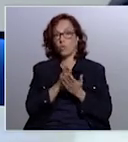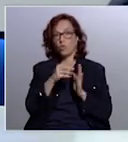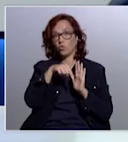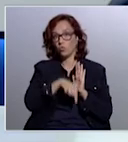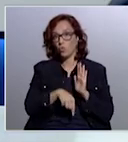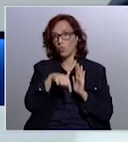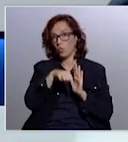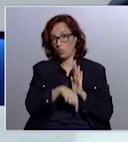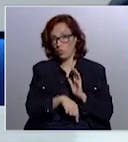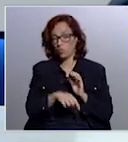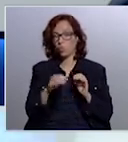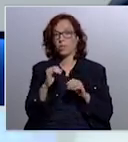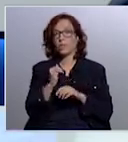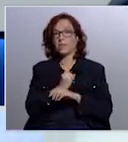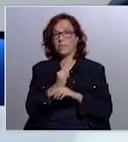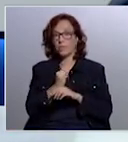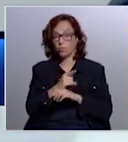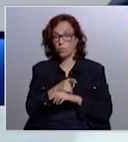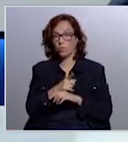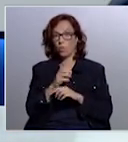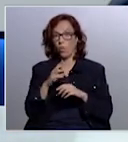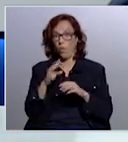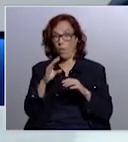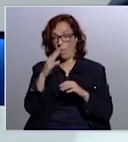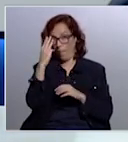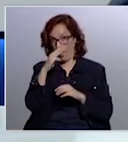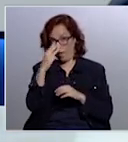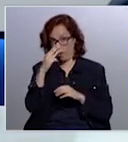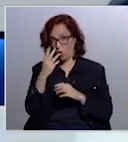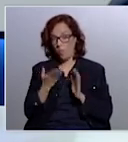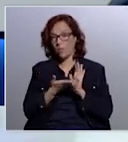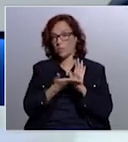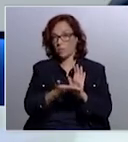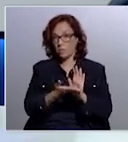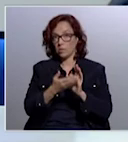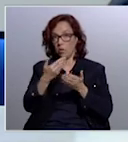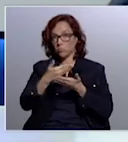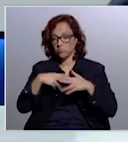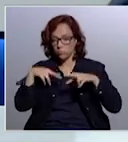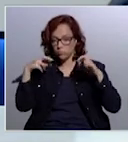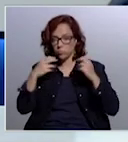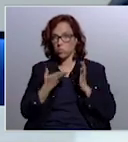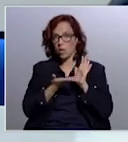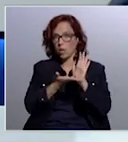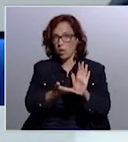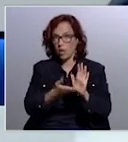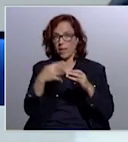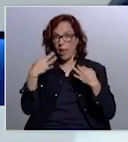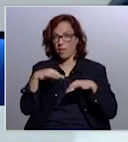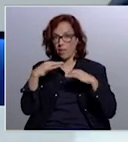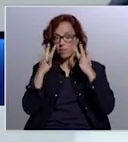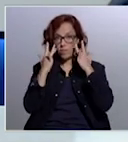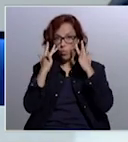con el instituto de derechos humanos y presentando un diagnóstico que no lo hicimos nosotros diagnósticos que están en la realidad educativa